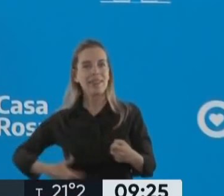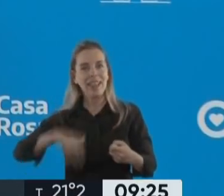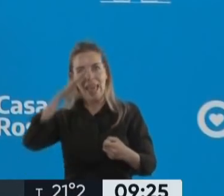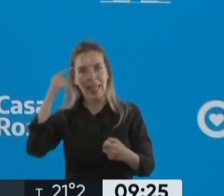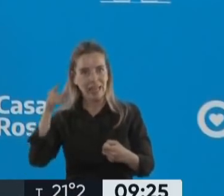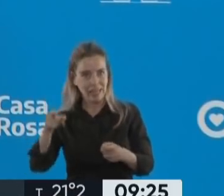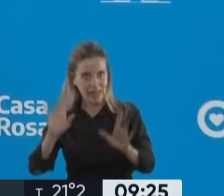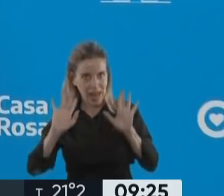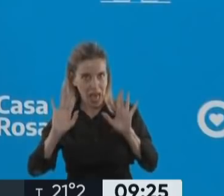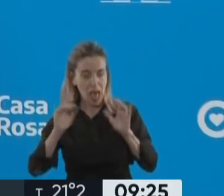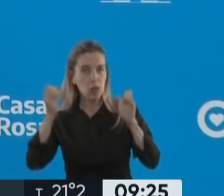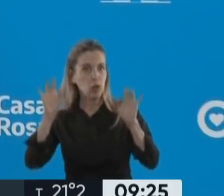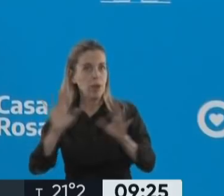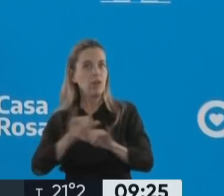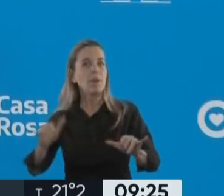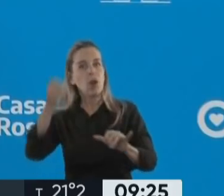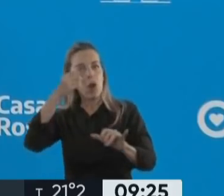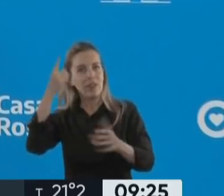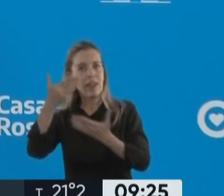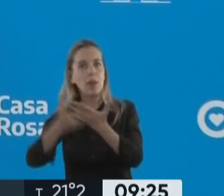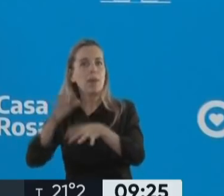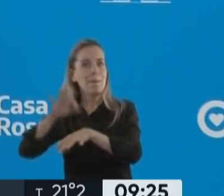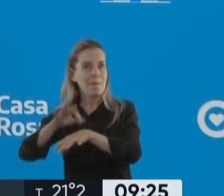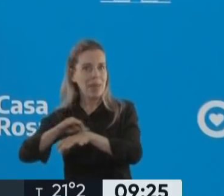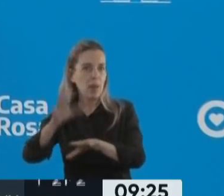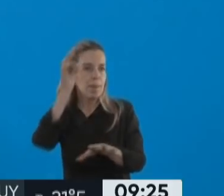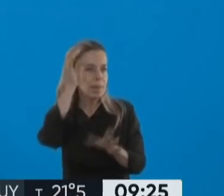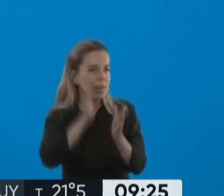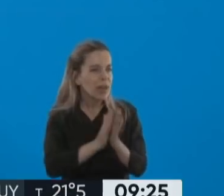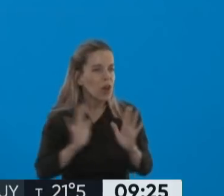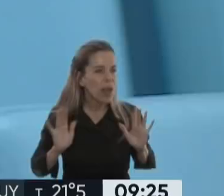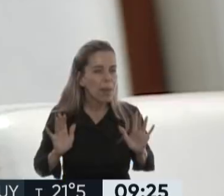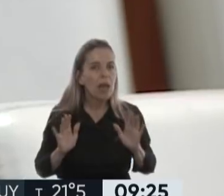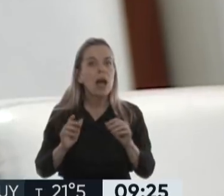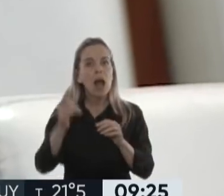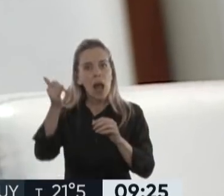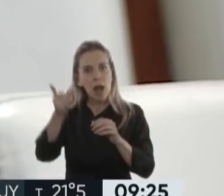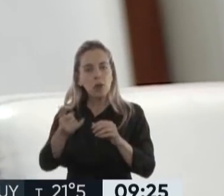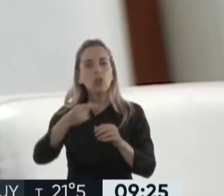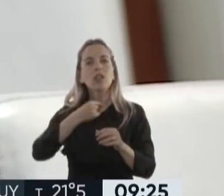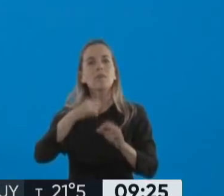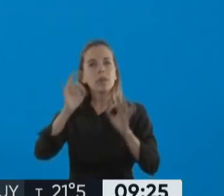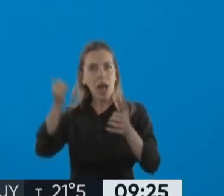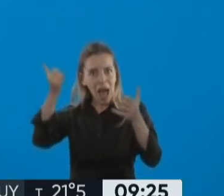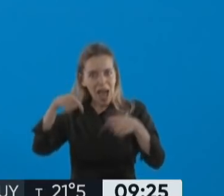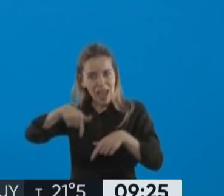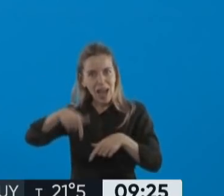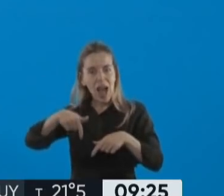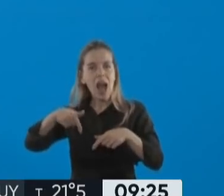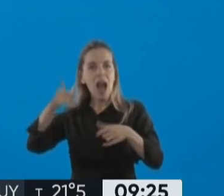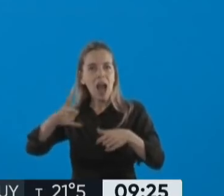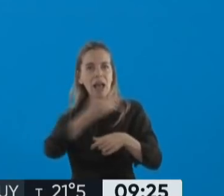a informar con un parte médico. Discúlpeme. Hay una unidad médica presidencial para el